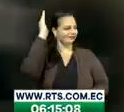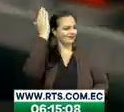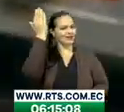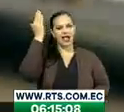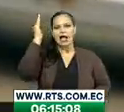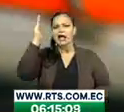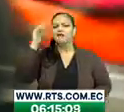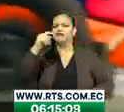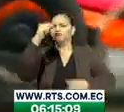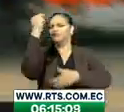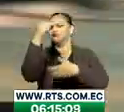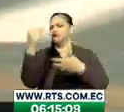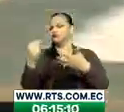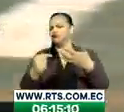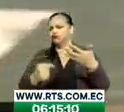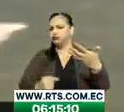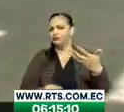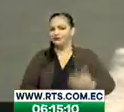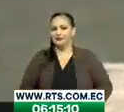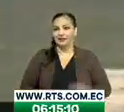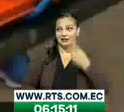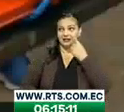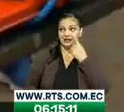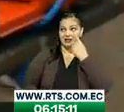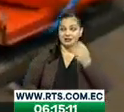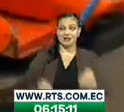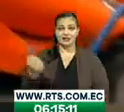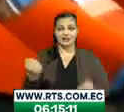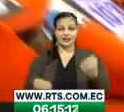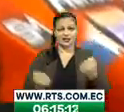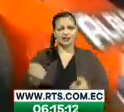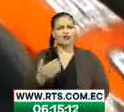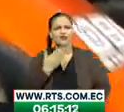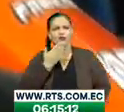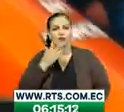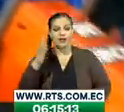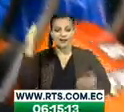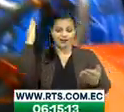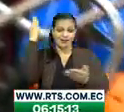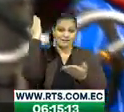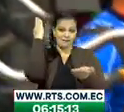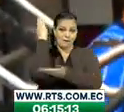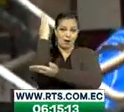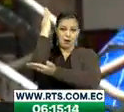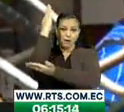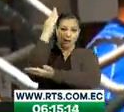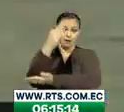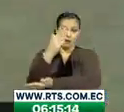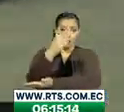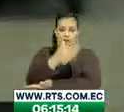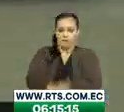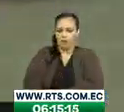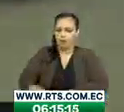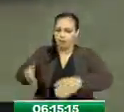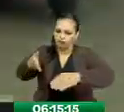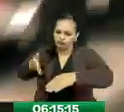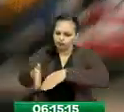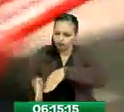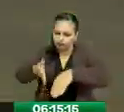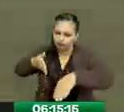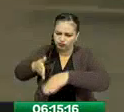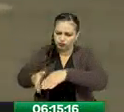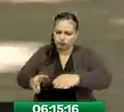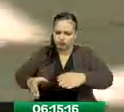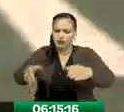nos faltan los coches de madera, que de década en década han ido modificando su estructura y sistema, hasta transformarse en versiones similares a los de